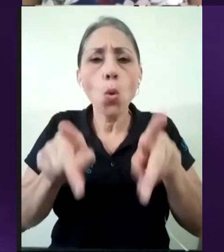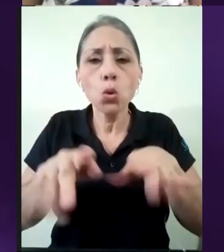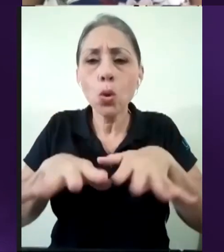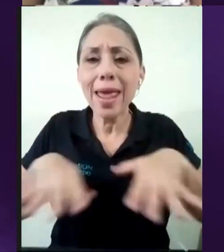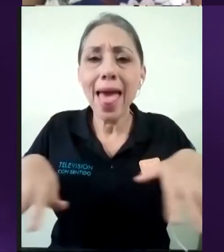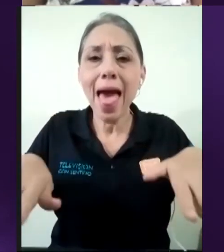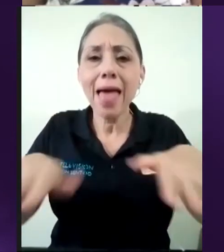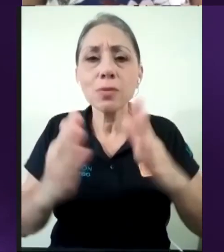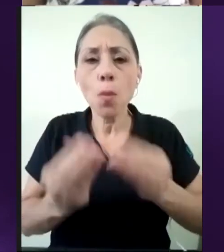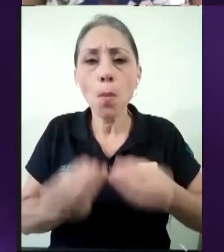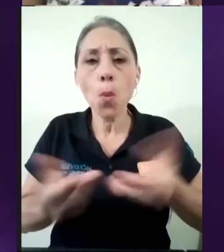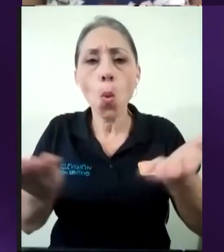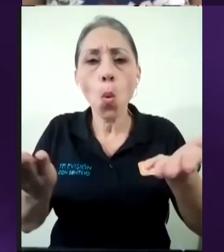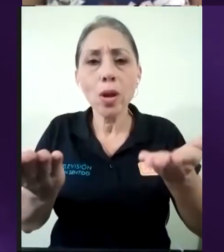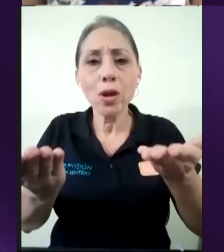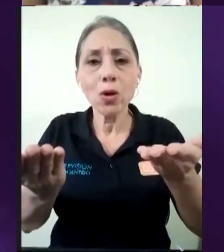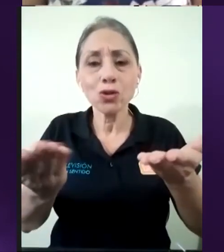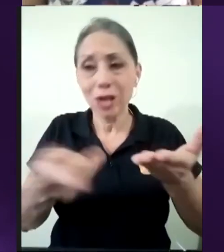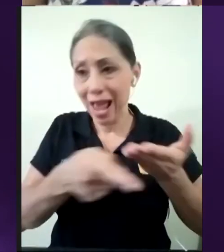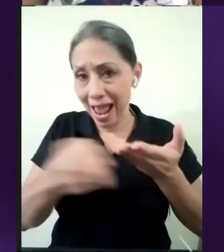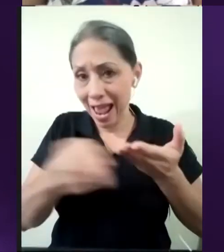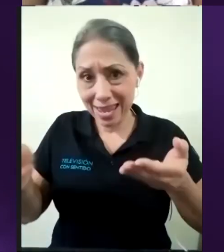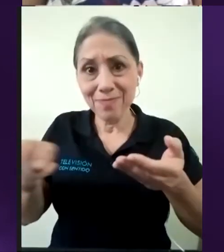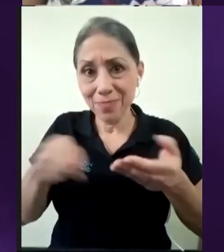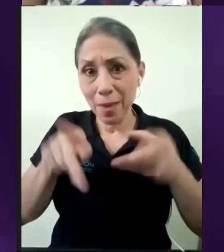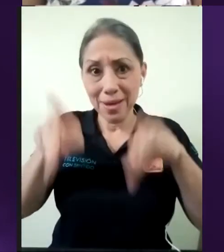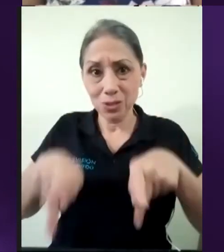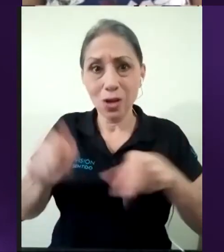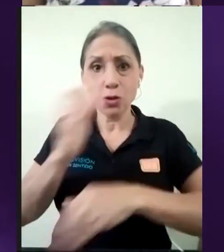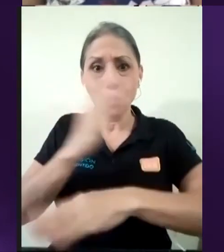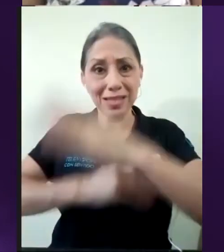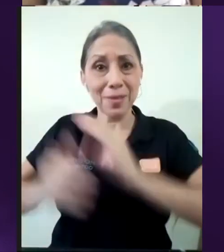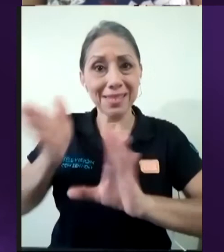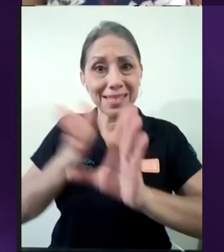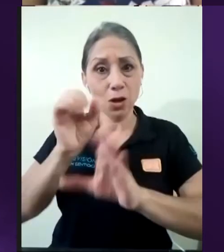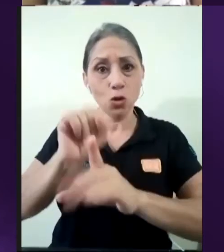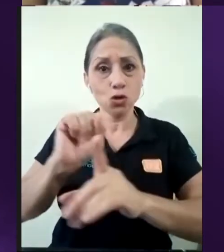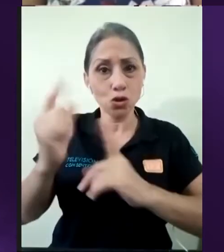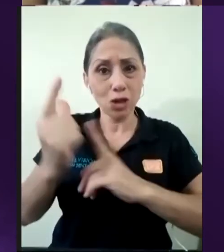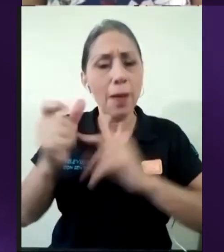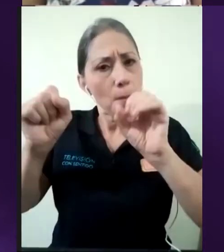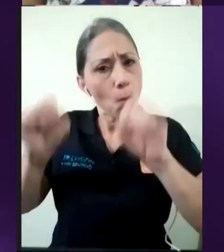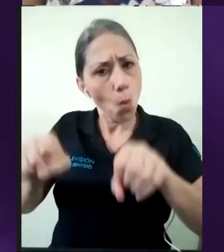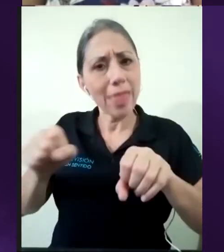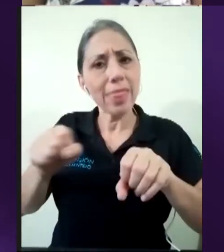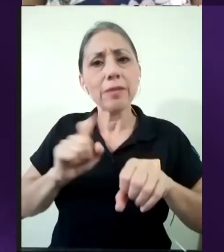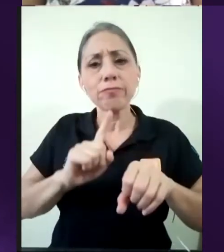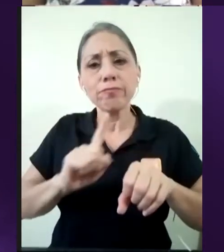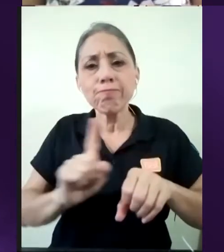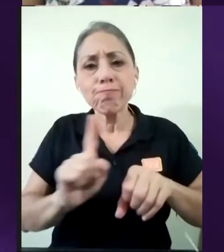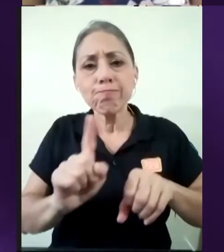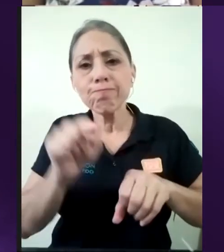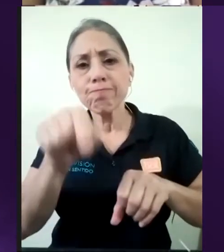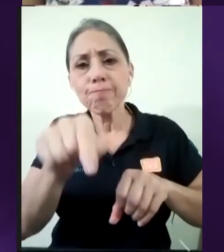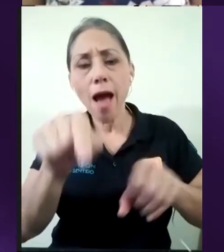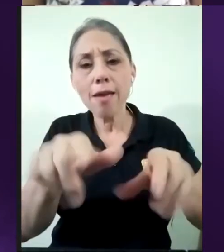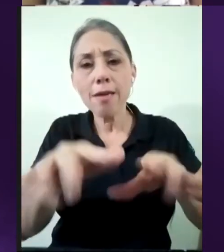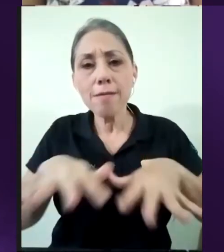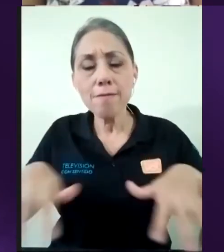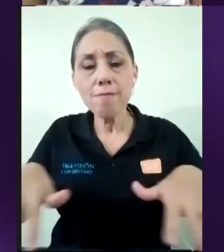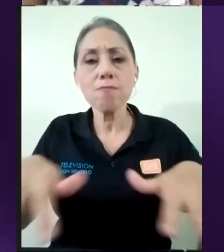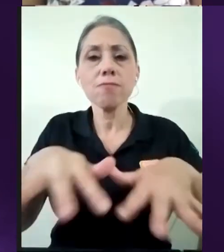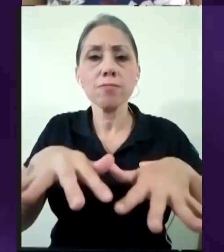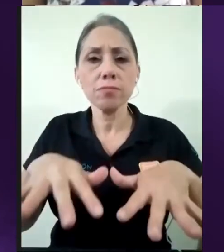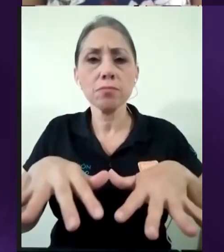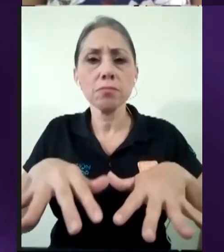para esta población con las regulaciones que hemos establecido. Son muy válidos los sentimientos